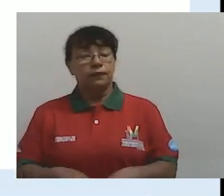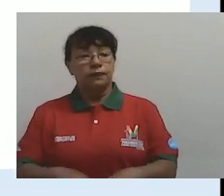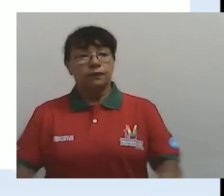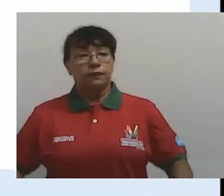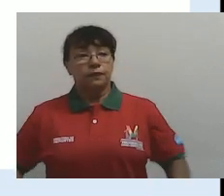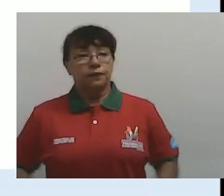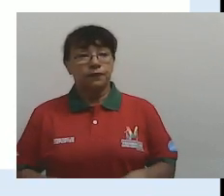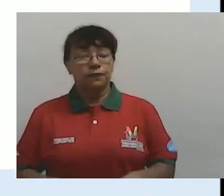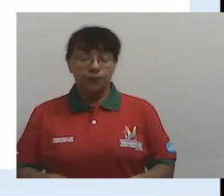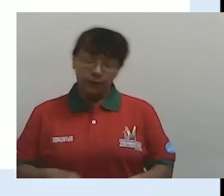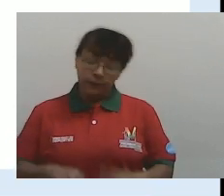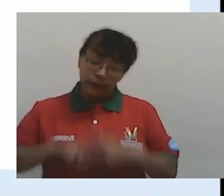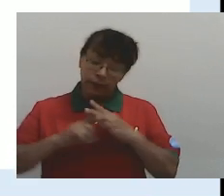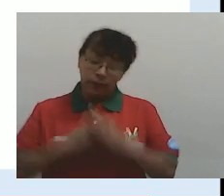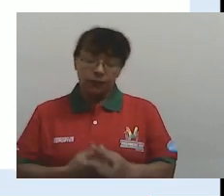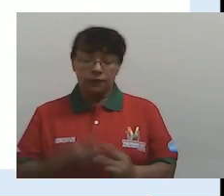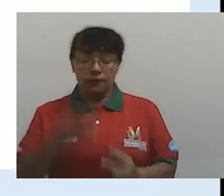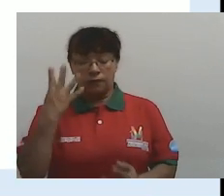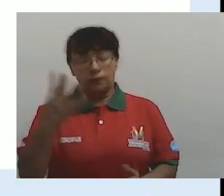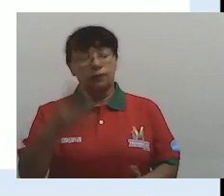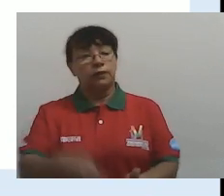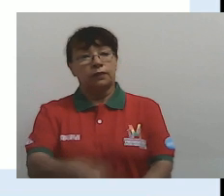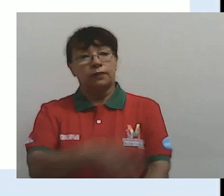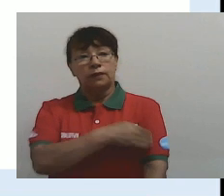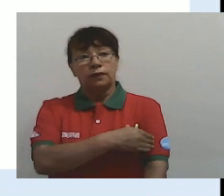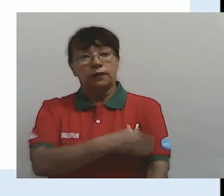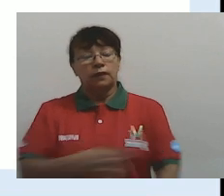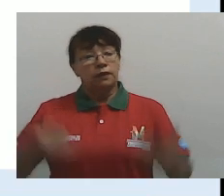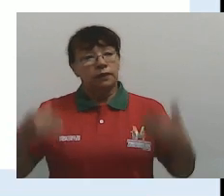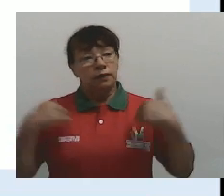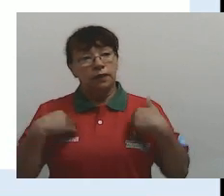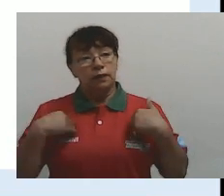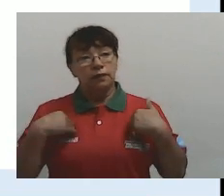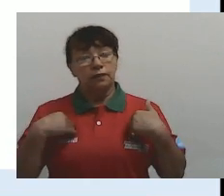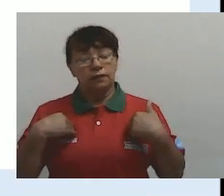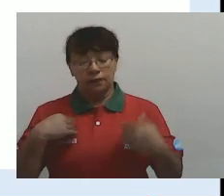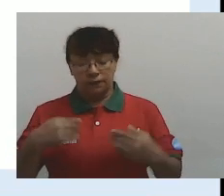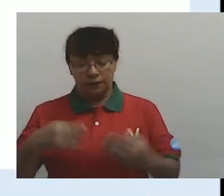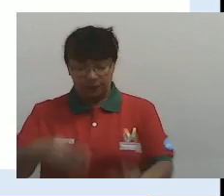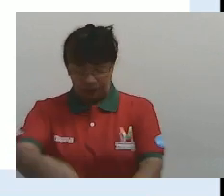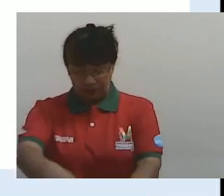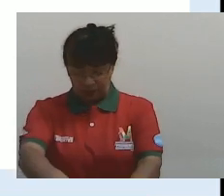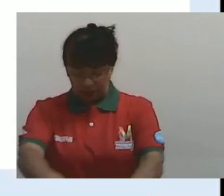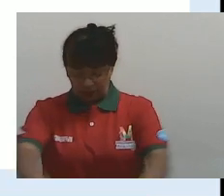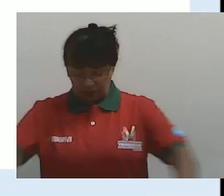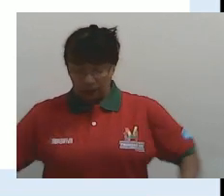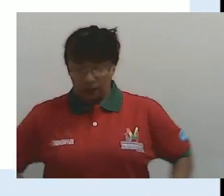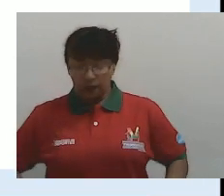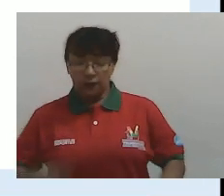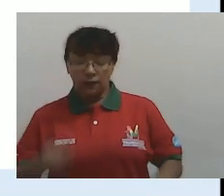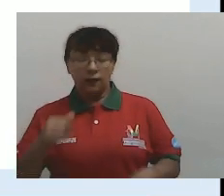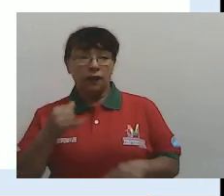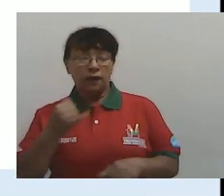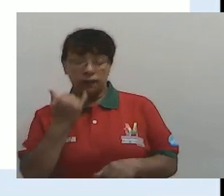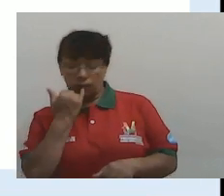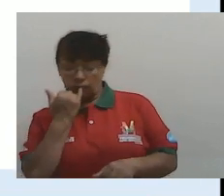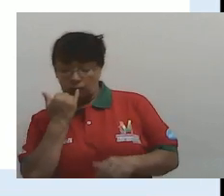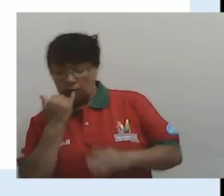y empieza a los 4 metros. Porque tengo que medir, porque hay niños pequeños que compiten. Hay niños